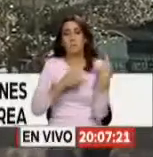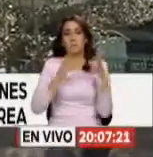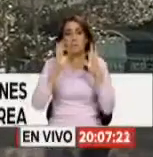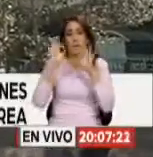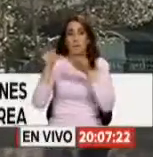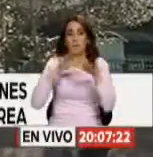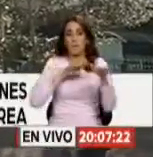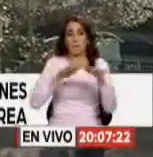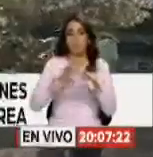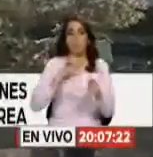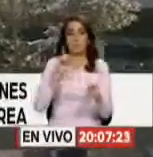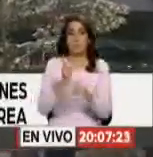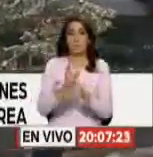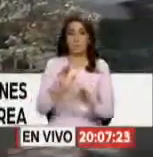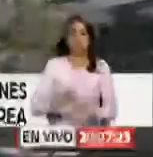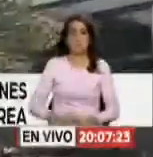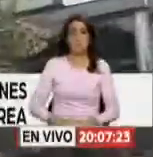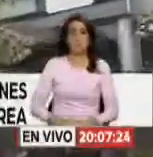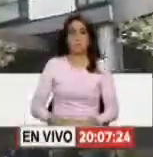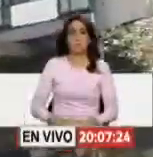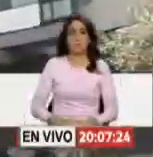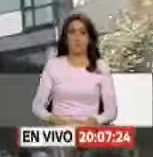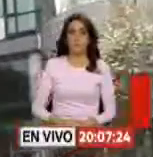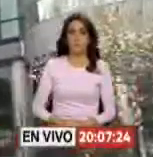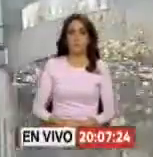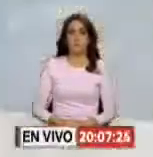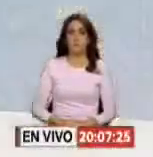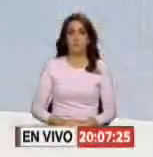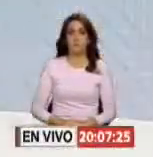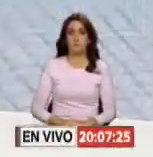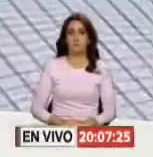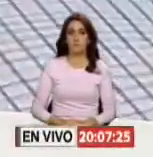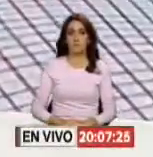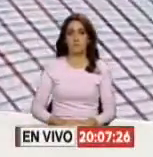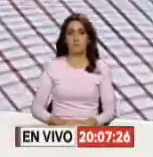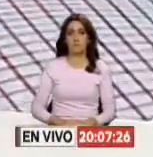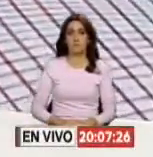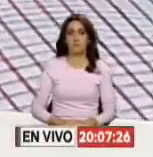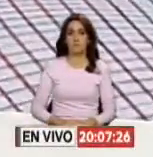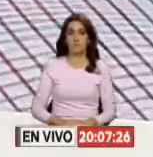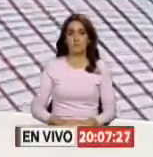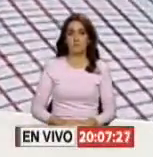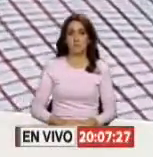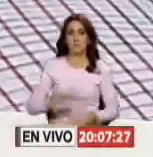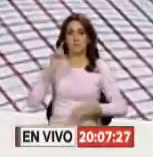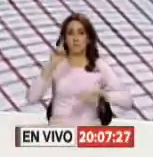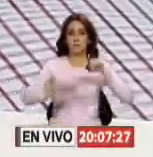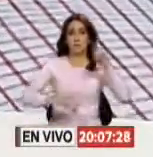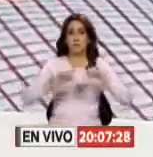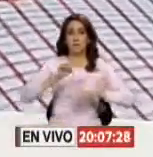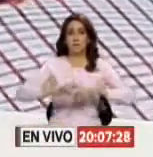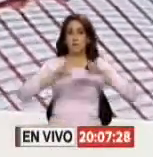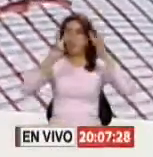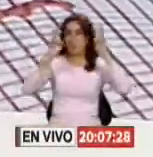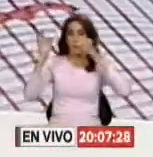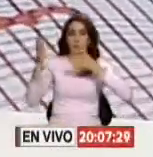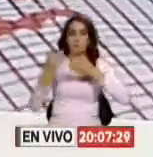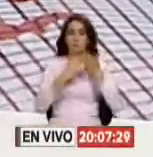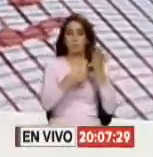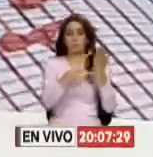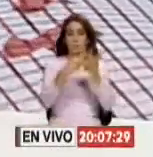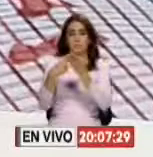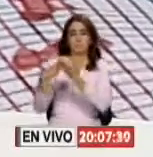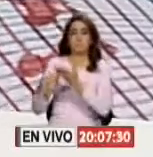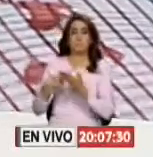oficiales. Varios temas de coyuntura nacional fueron abordados por